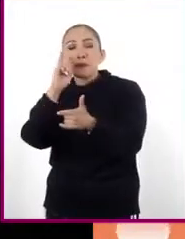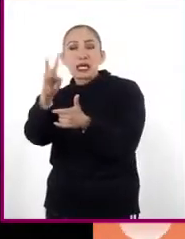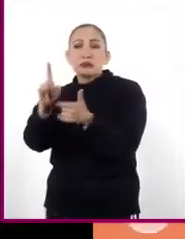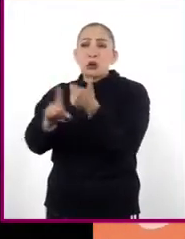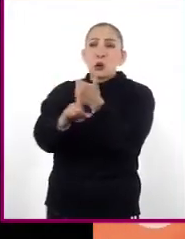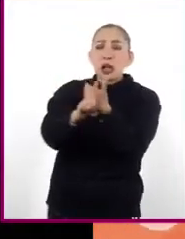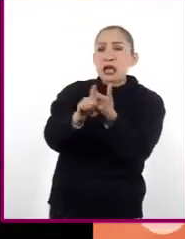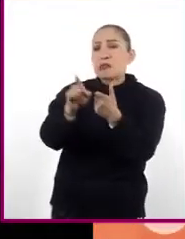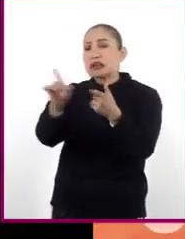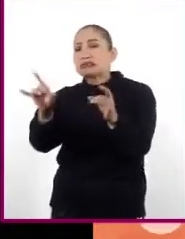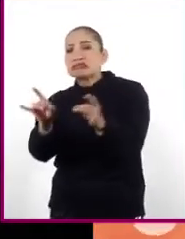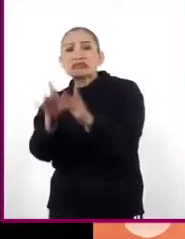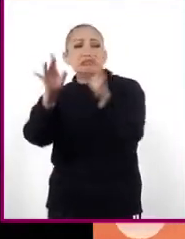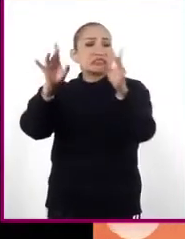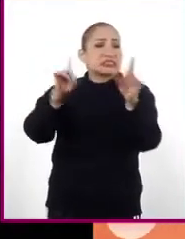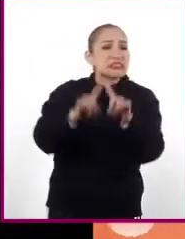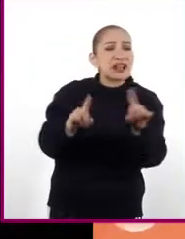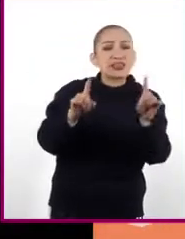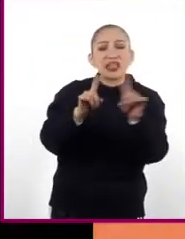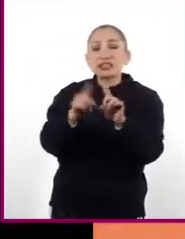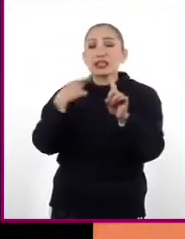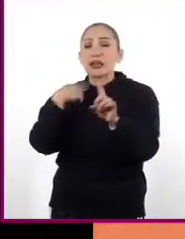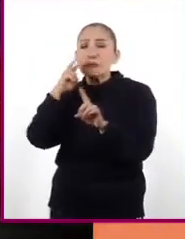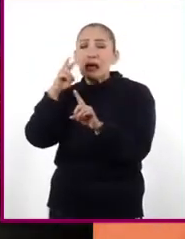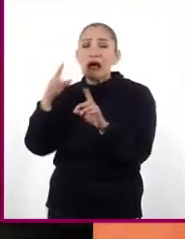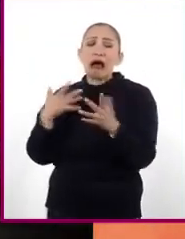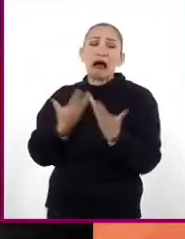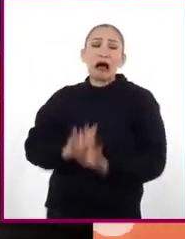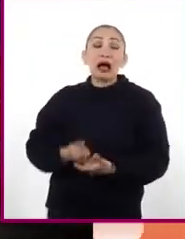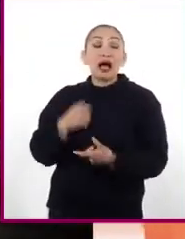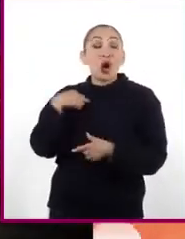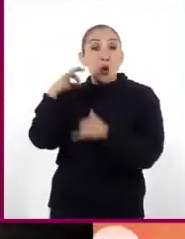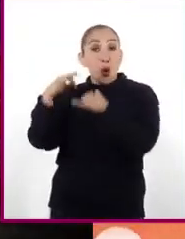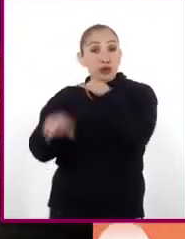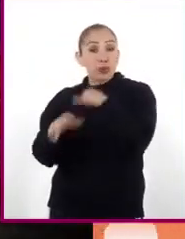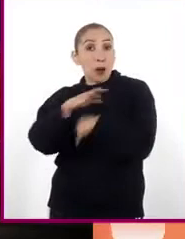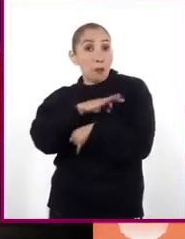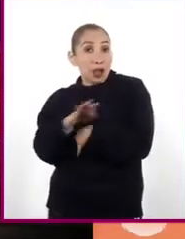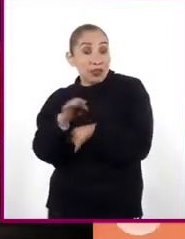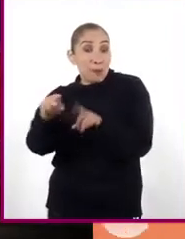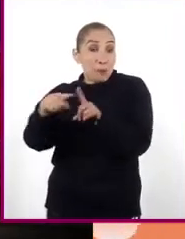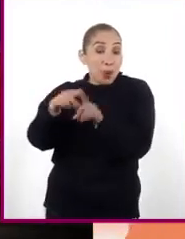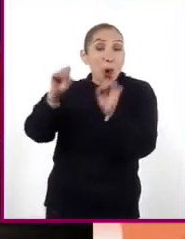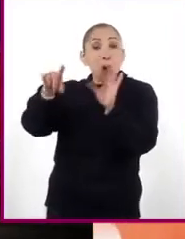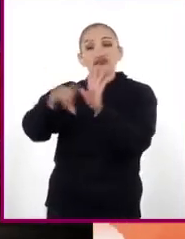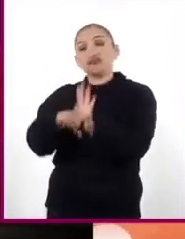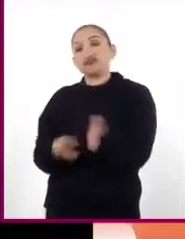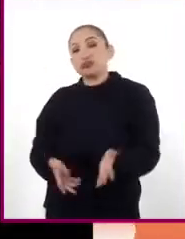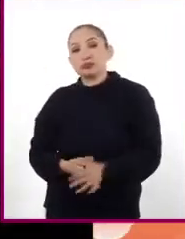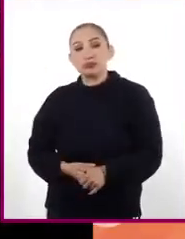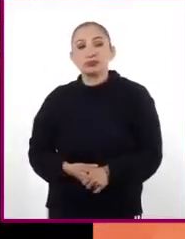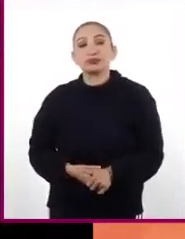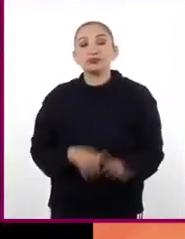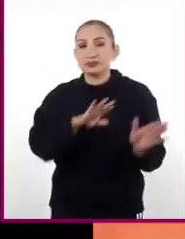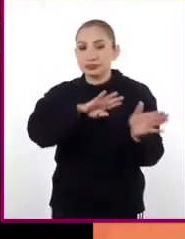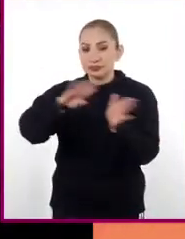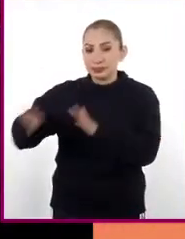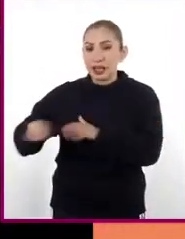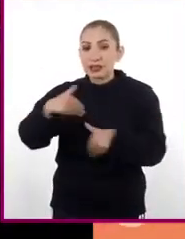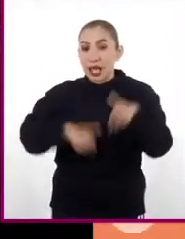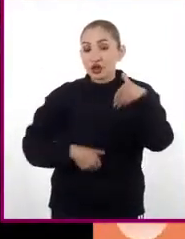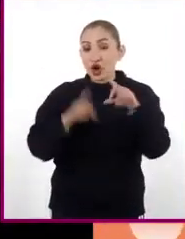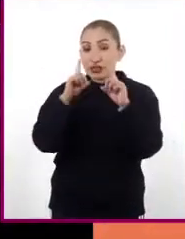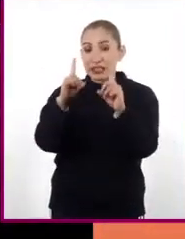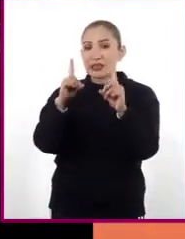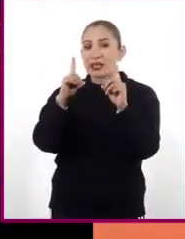enfrenta a obstáculos de todo tipo y a eventos desafortunados, así que el final puede ser positivo o negativo. Por su parte, el